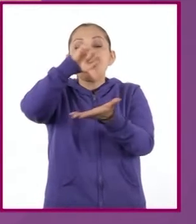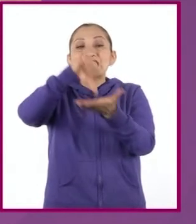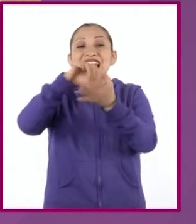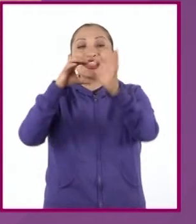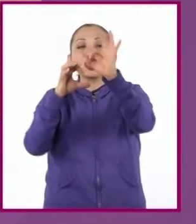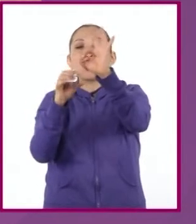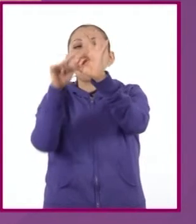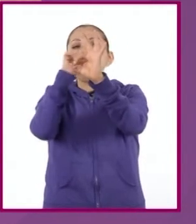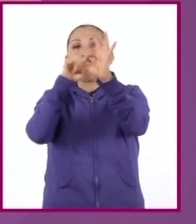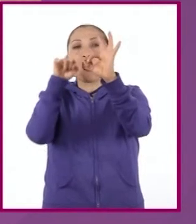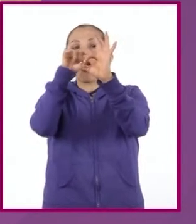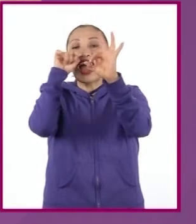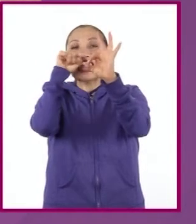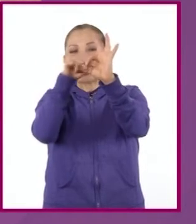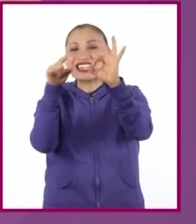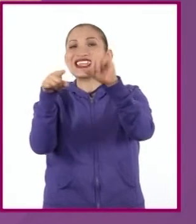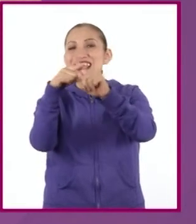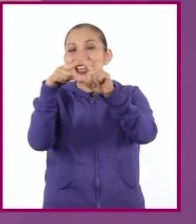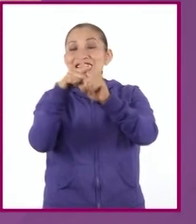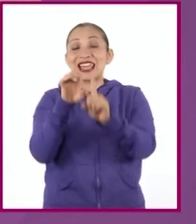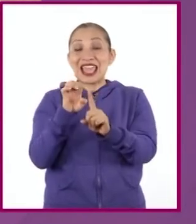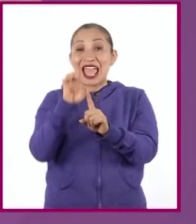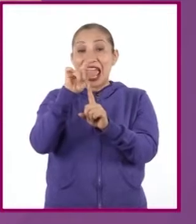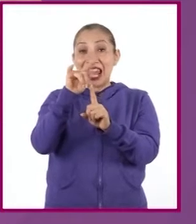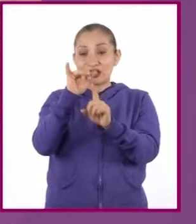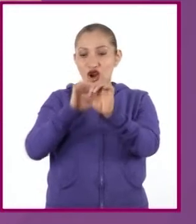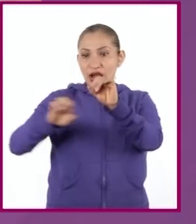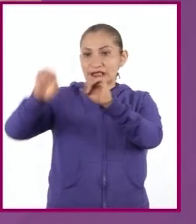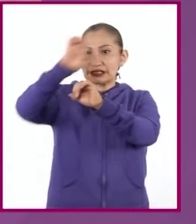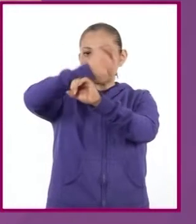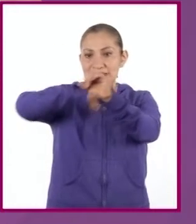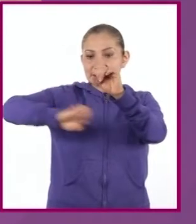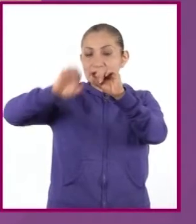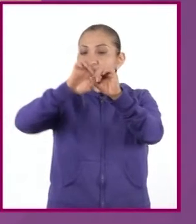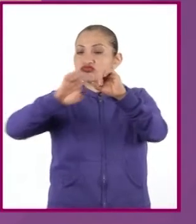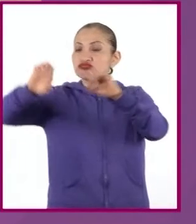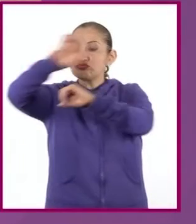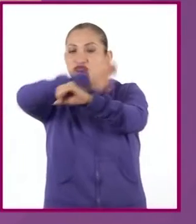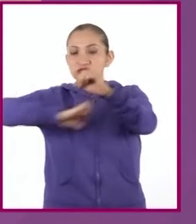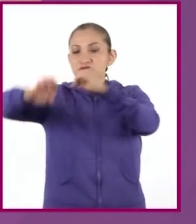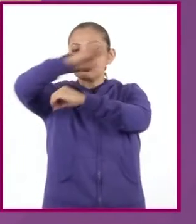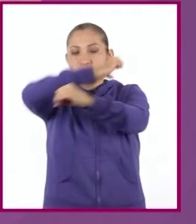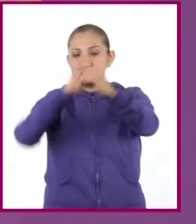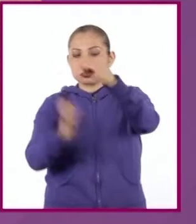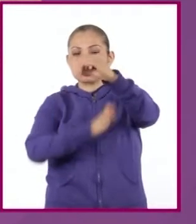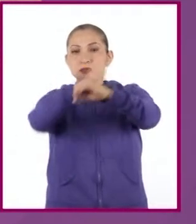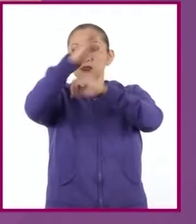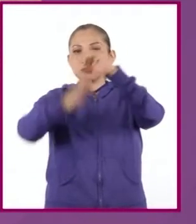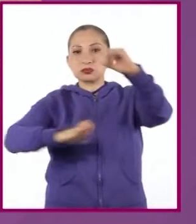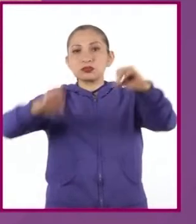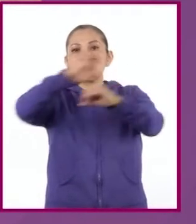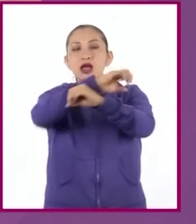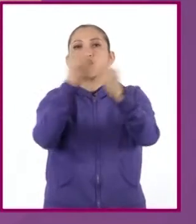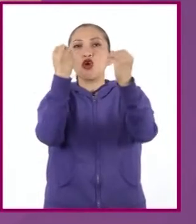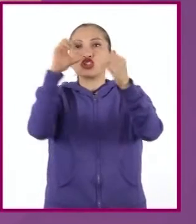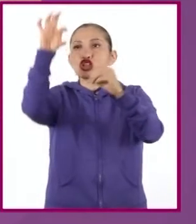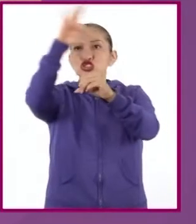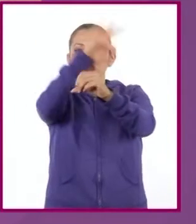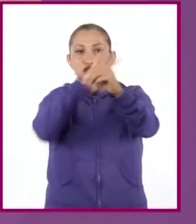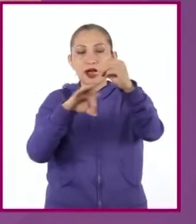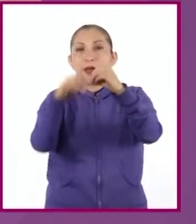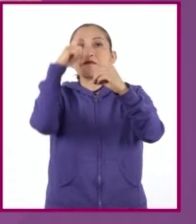del átomo, mientras que los electrones se encontraban alejados de él, girando a su alrededor y en número suficiente